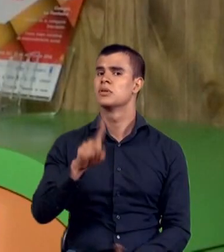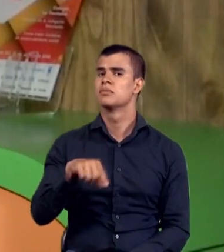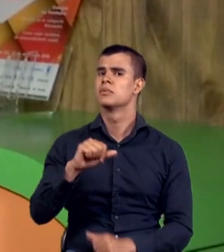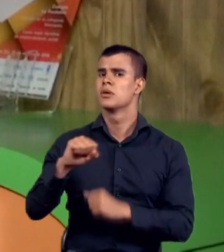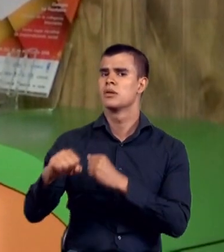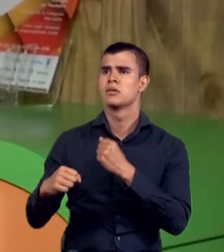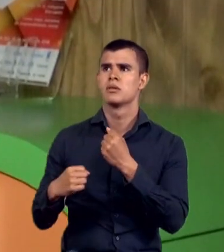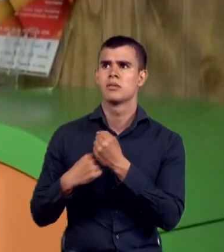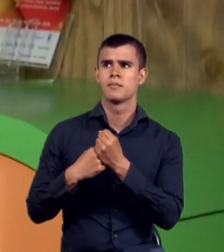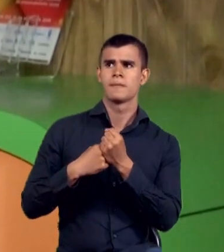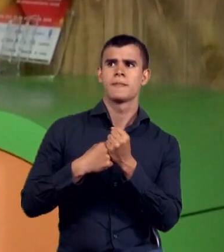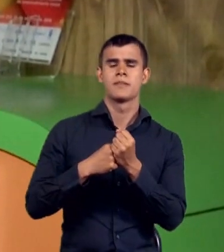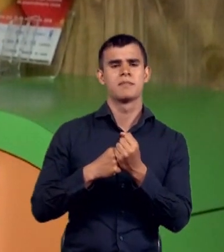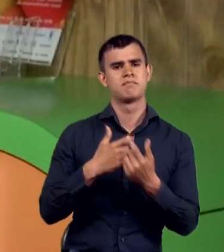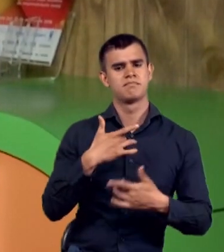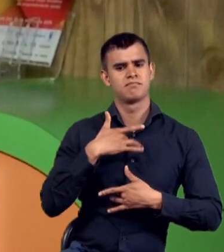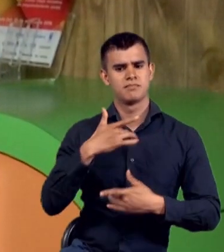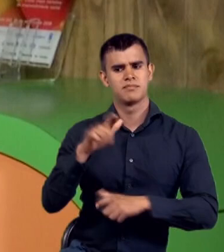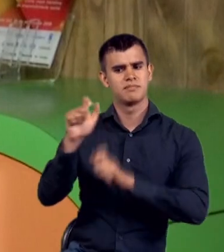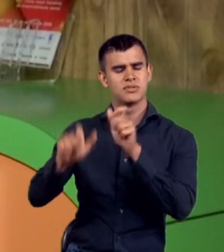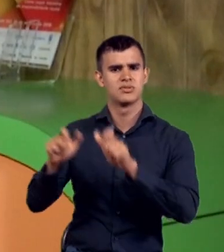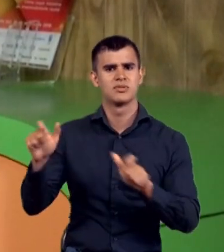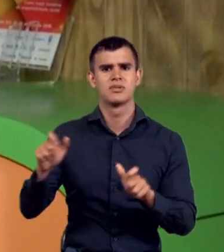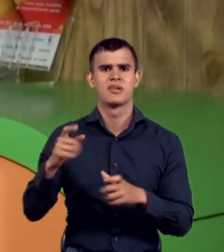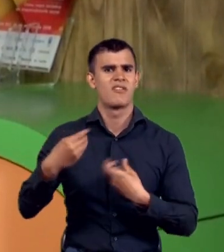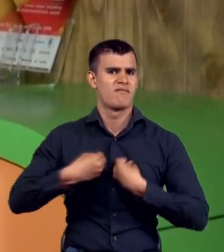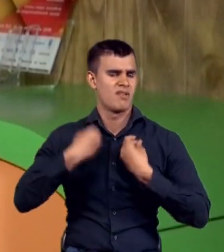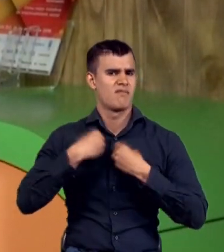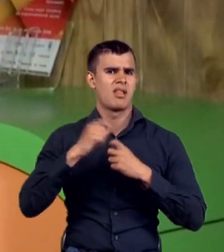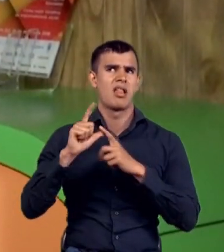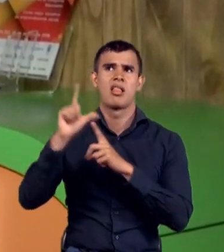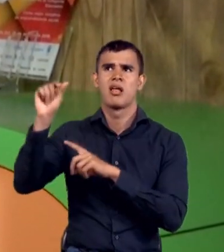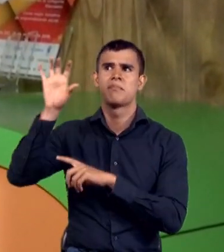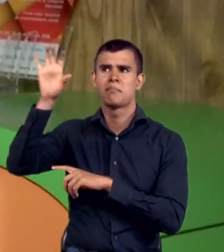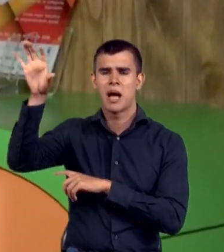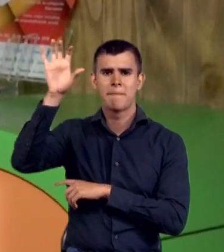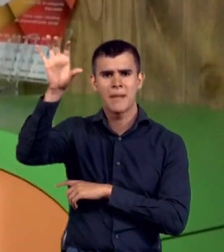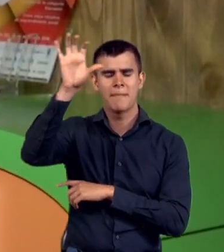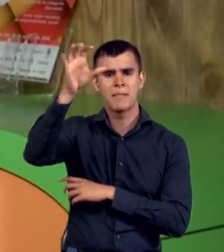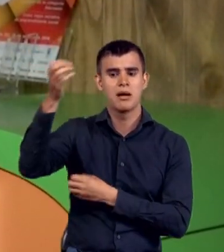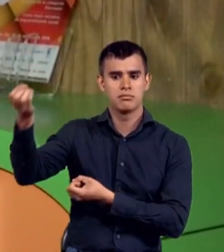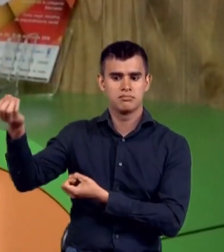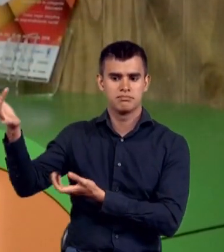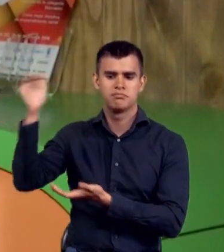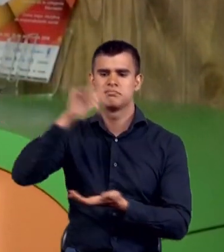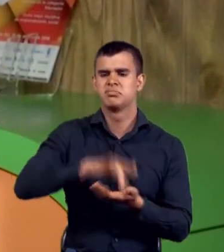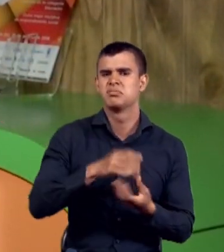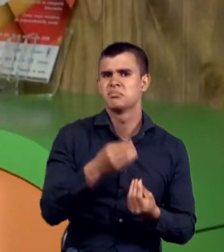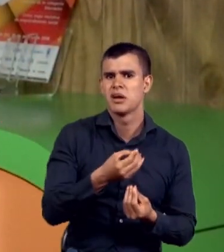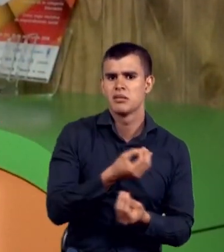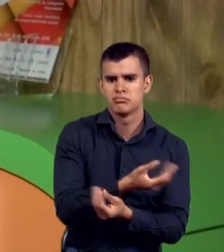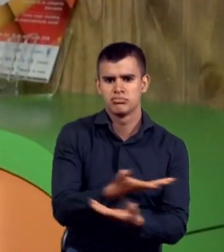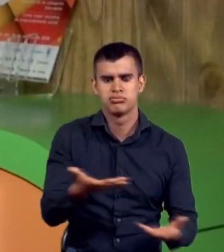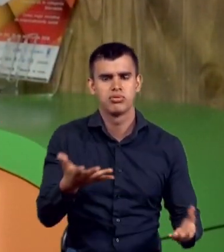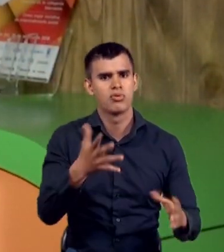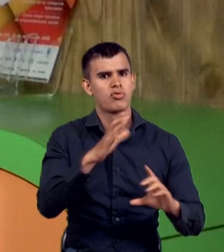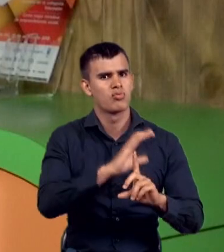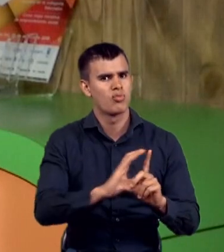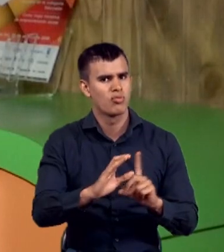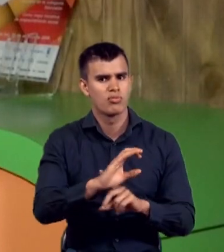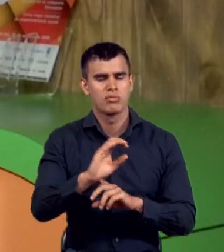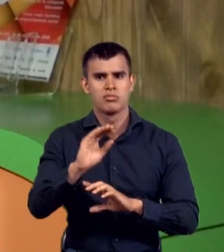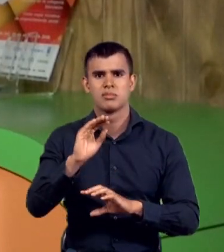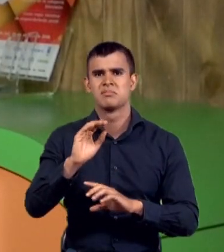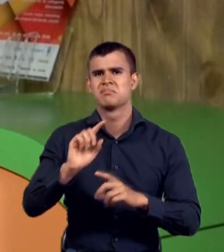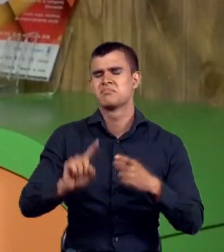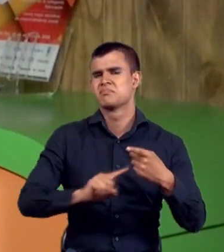Eat. Y contamos con ayuda de voluntarios extranjeros que nutren la parte intercultural en la